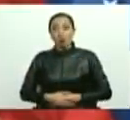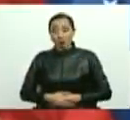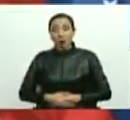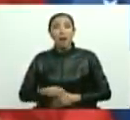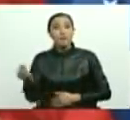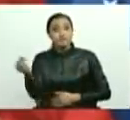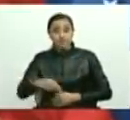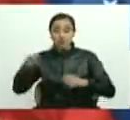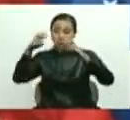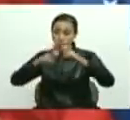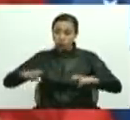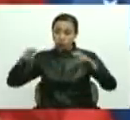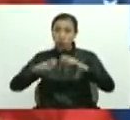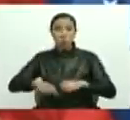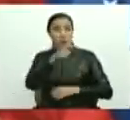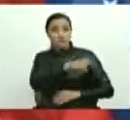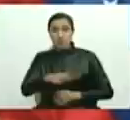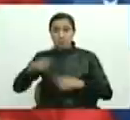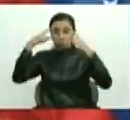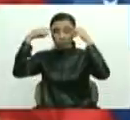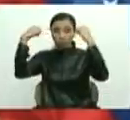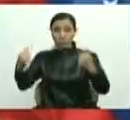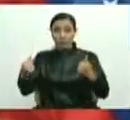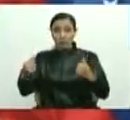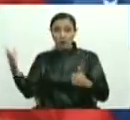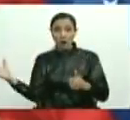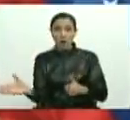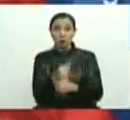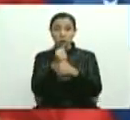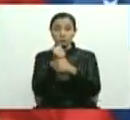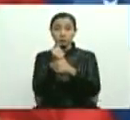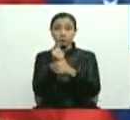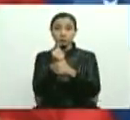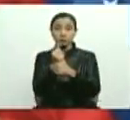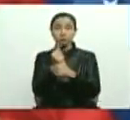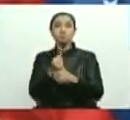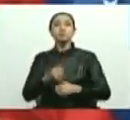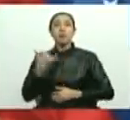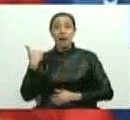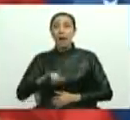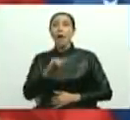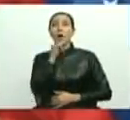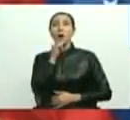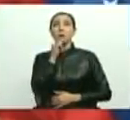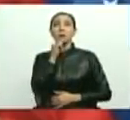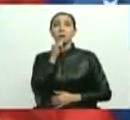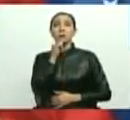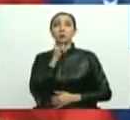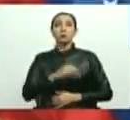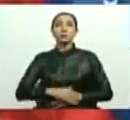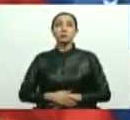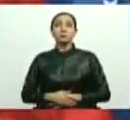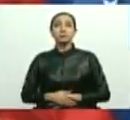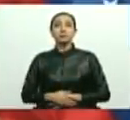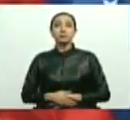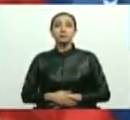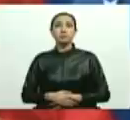final, ya que los expertos han detectado que hubo información que